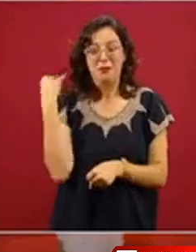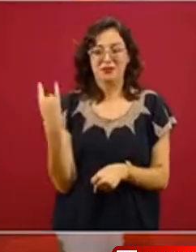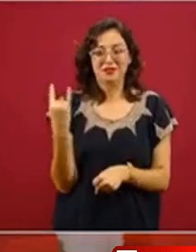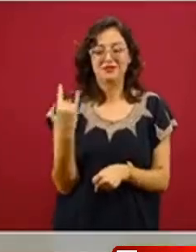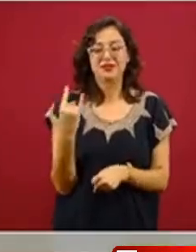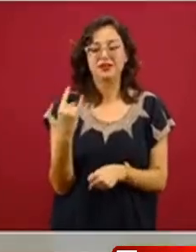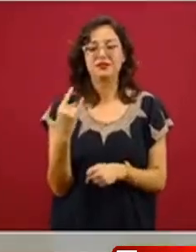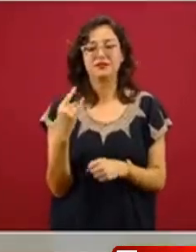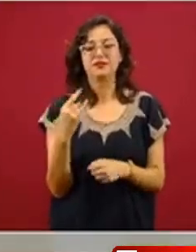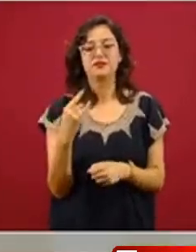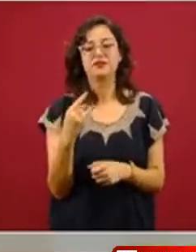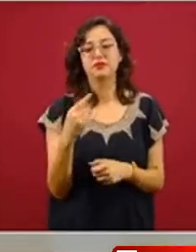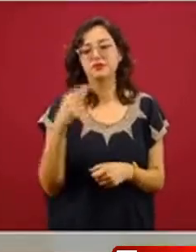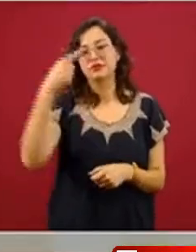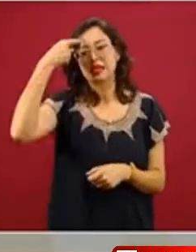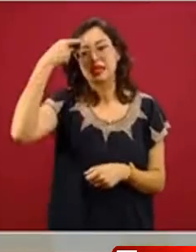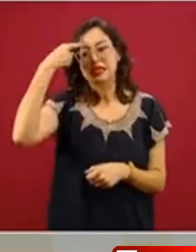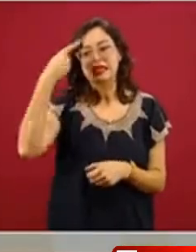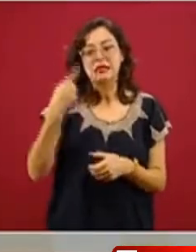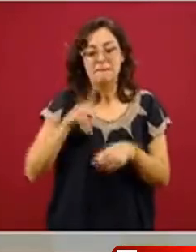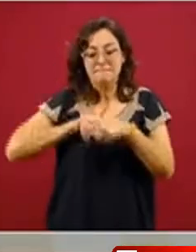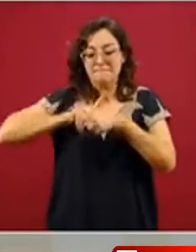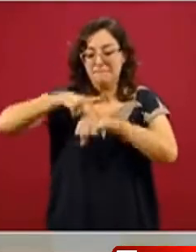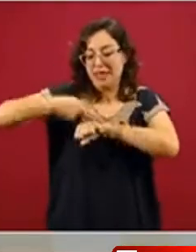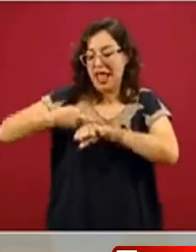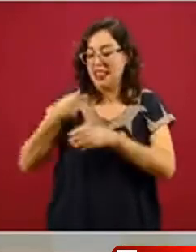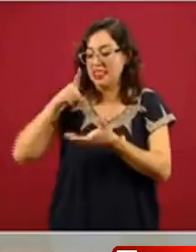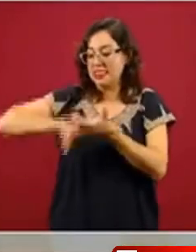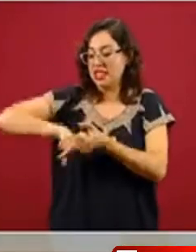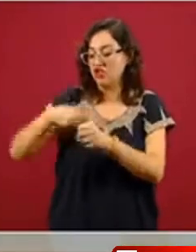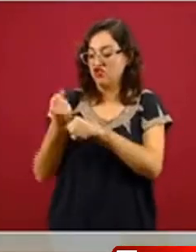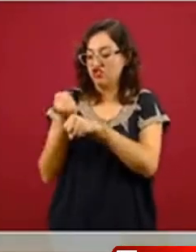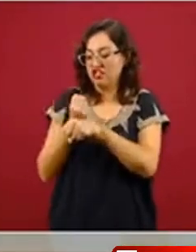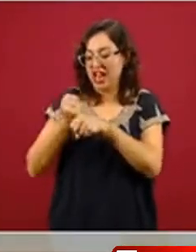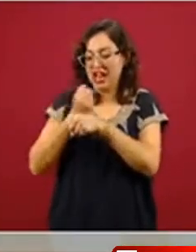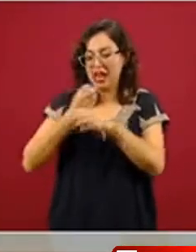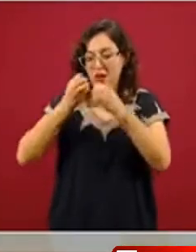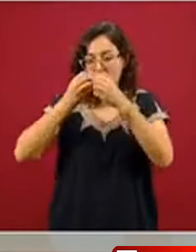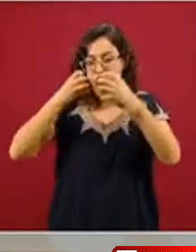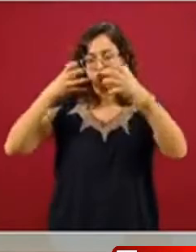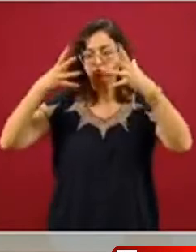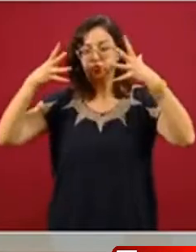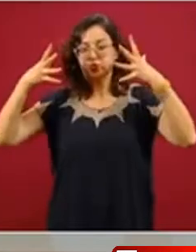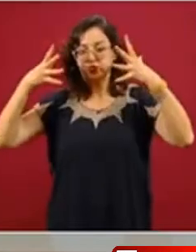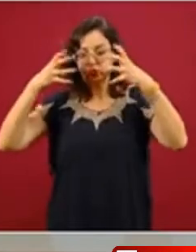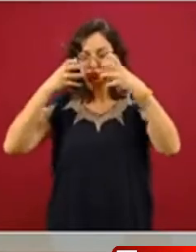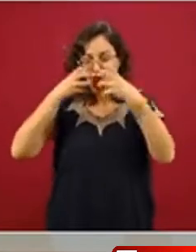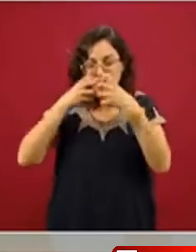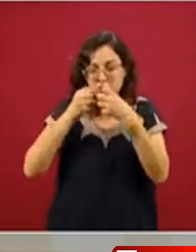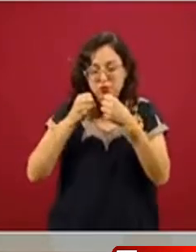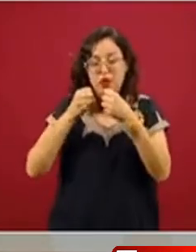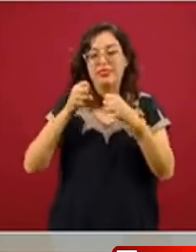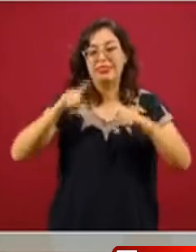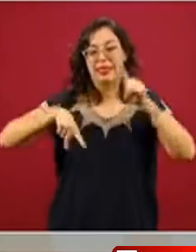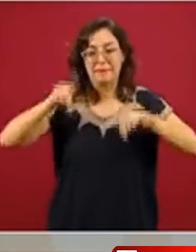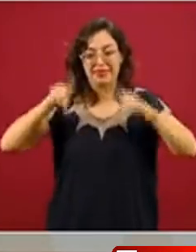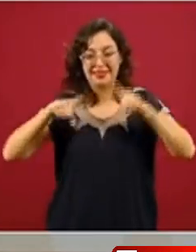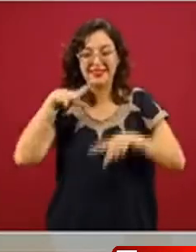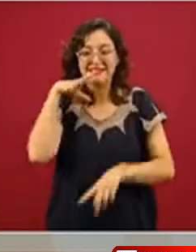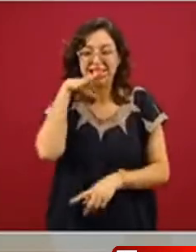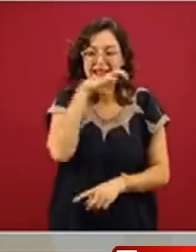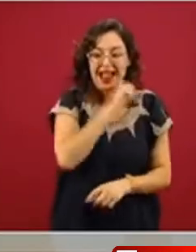llevan a que los vasos sanguíneos, la circulación sanguínea en la piel, tenga mayor o menor